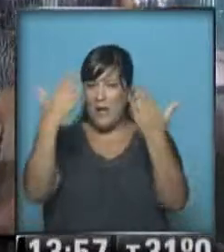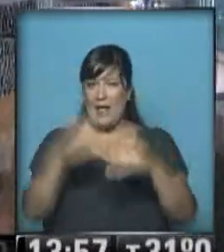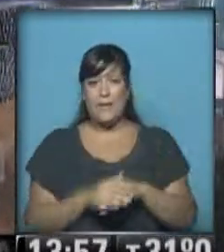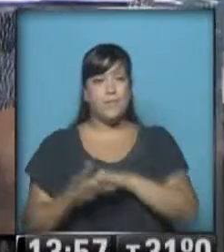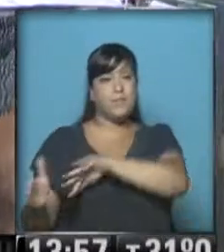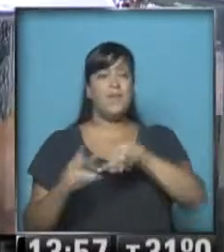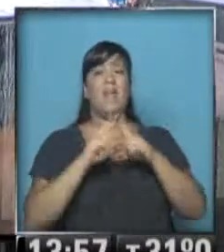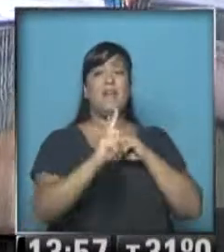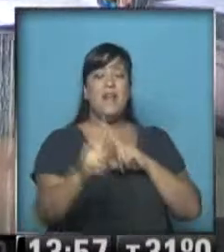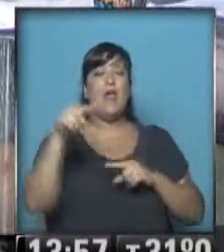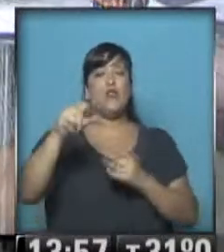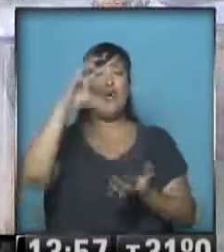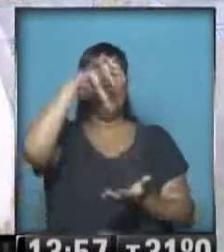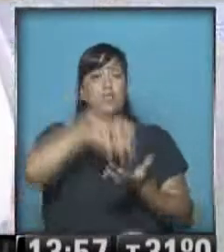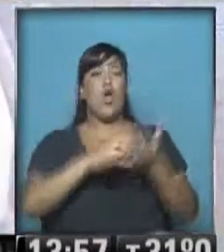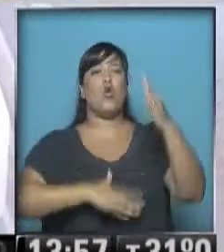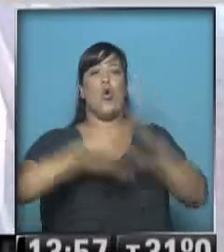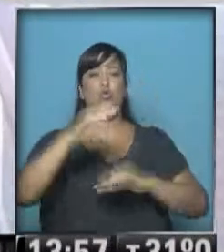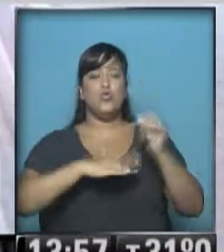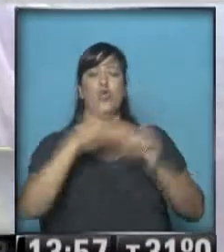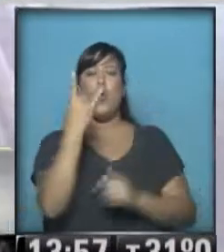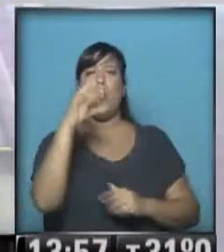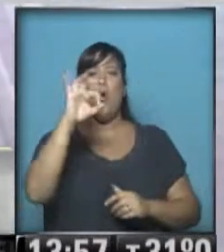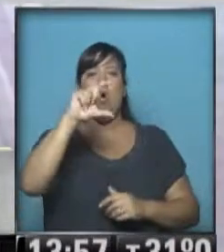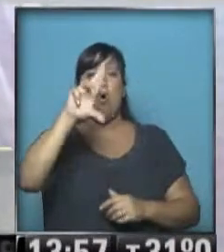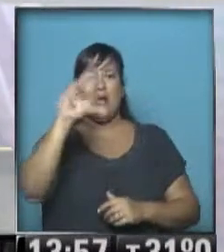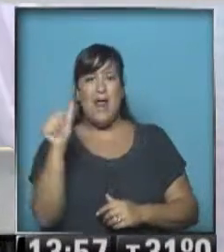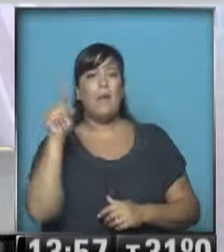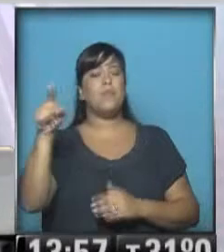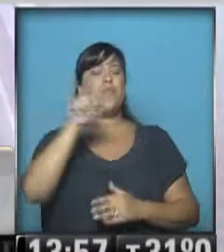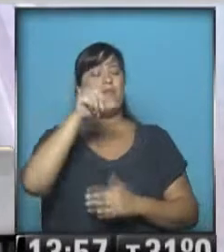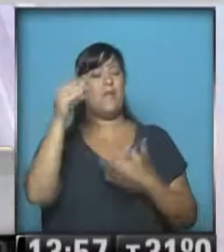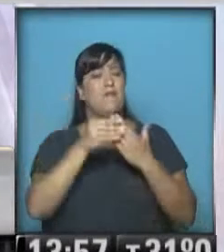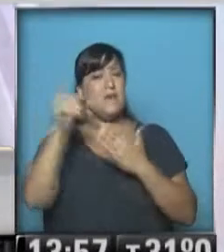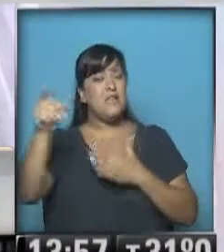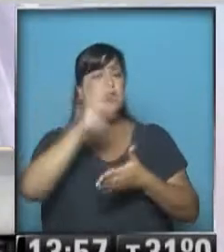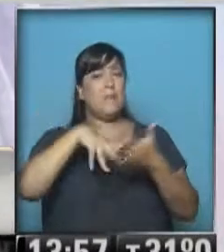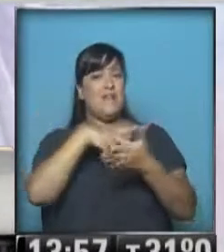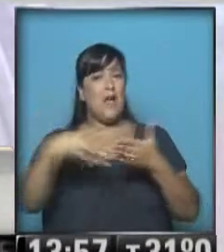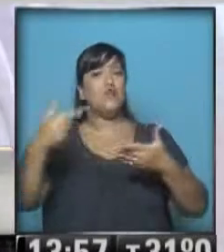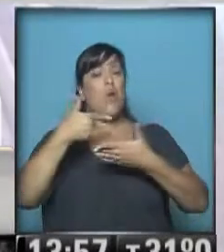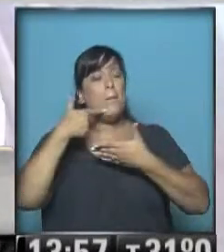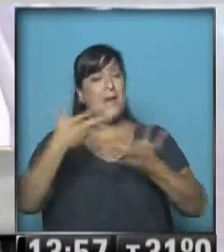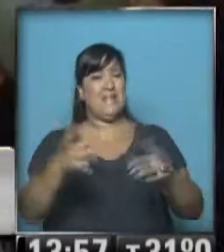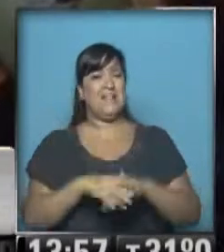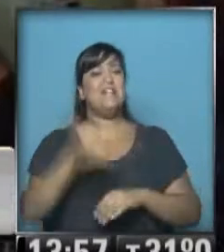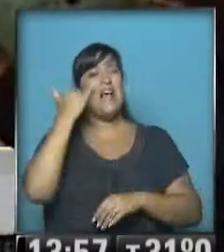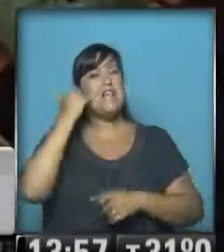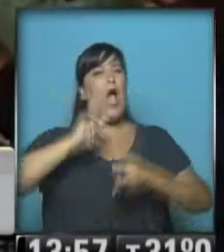No vamos en vivo a la Cámara Argentina de la Construcción. El ministro de Planificación Federal, Julio De Vido, está presentando las obras tras el acuerdo con